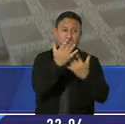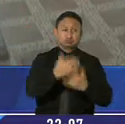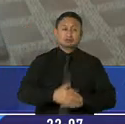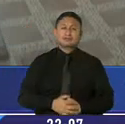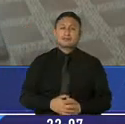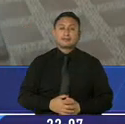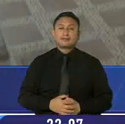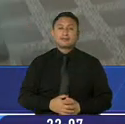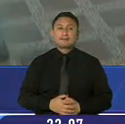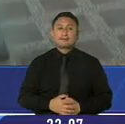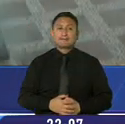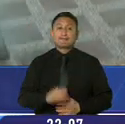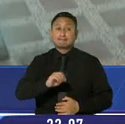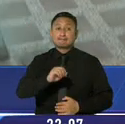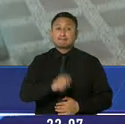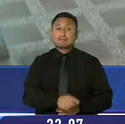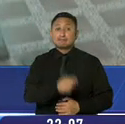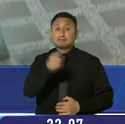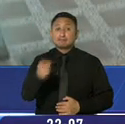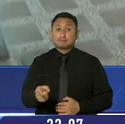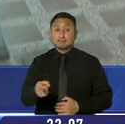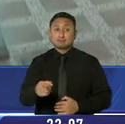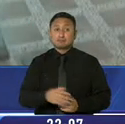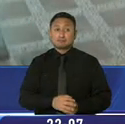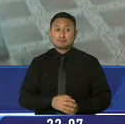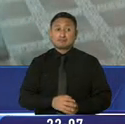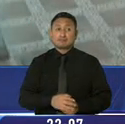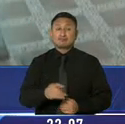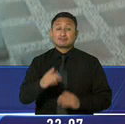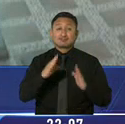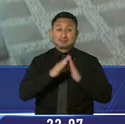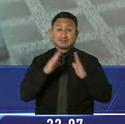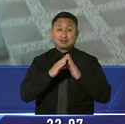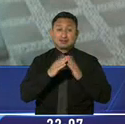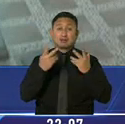Continuaron además en contra de esa vivienda.